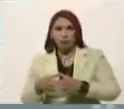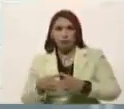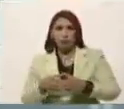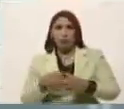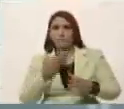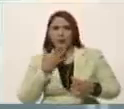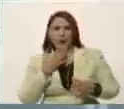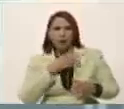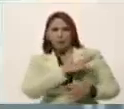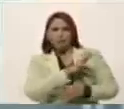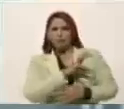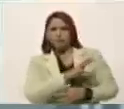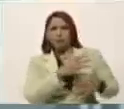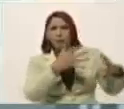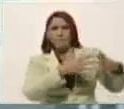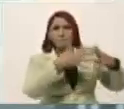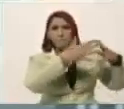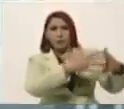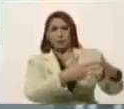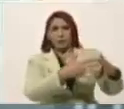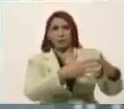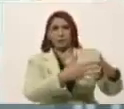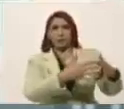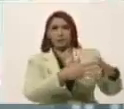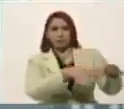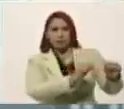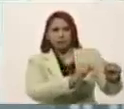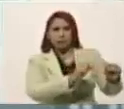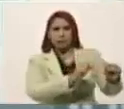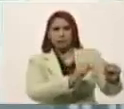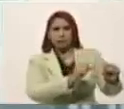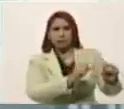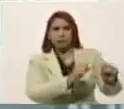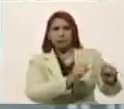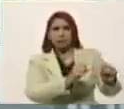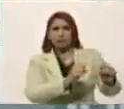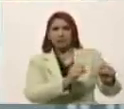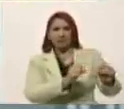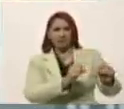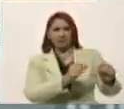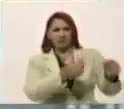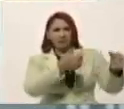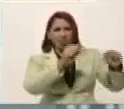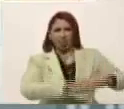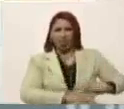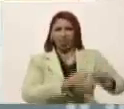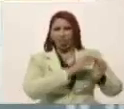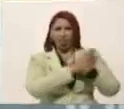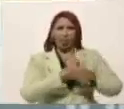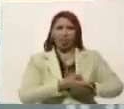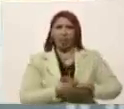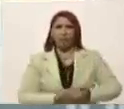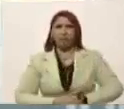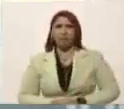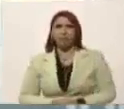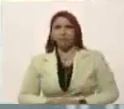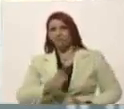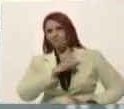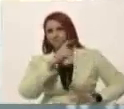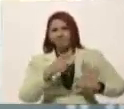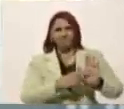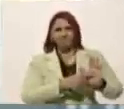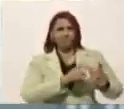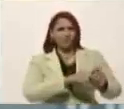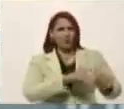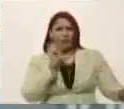dependiente del imperialismo norteamericano, desactualizado, totalmente fuera